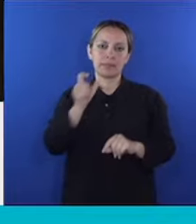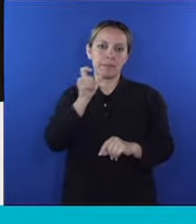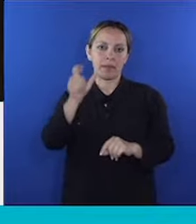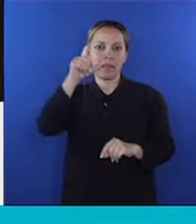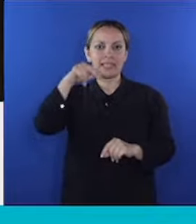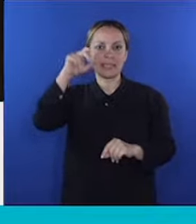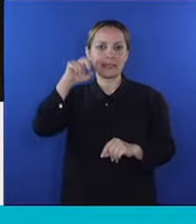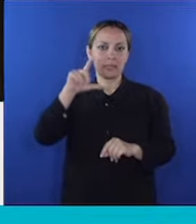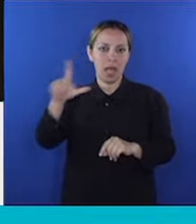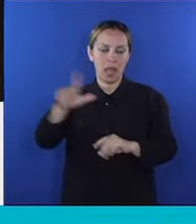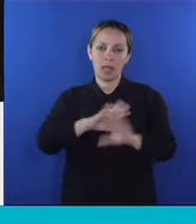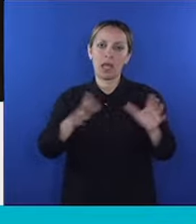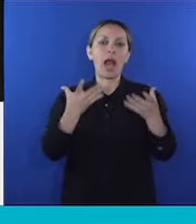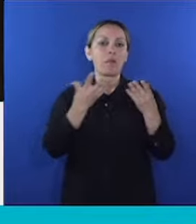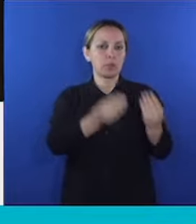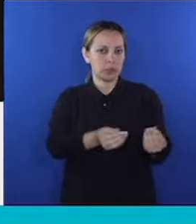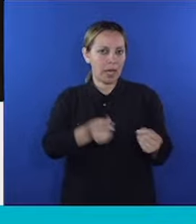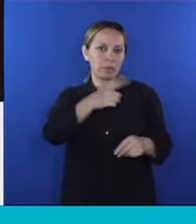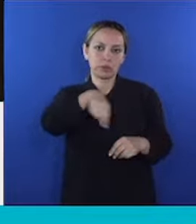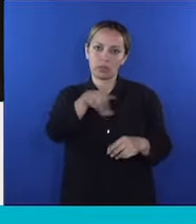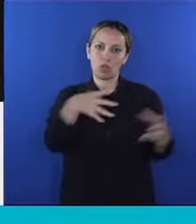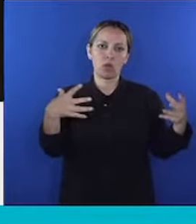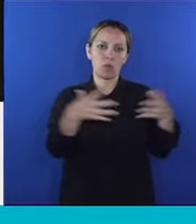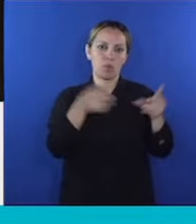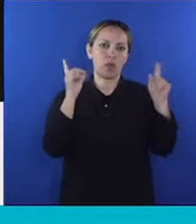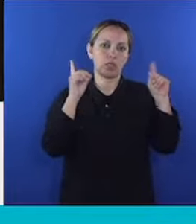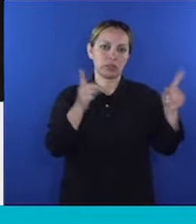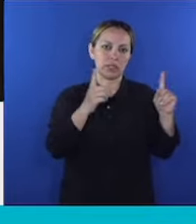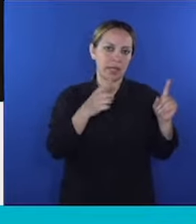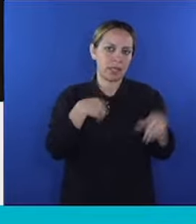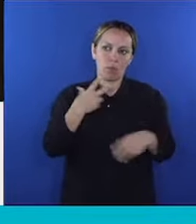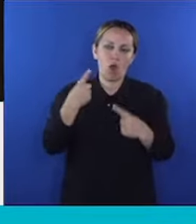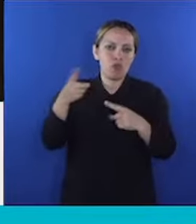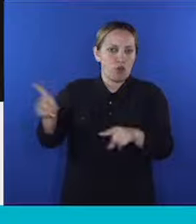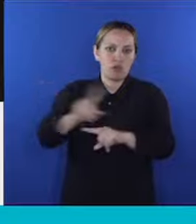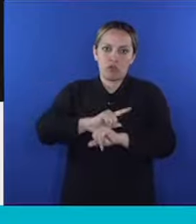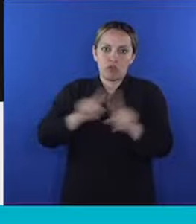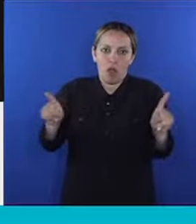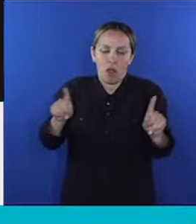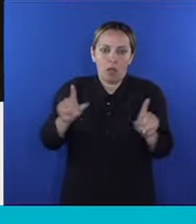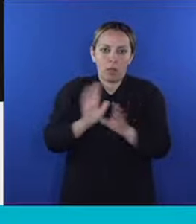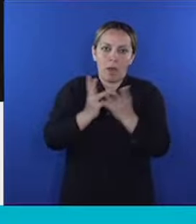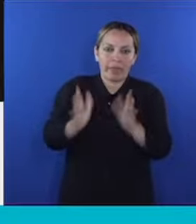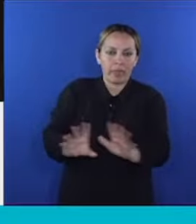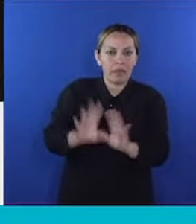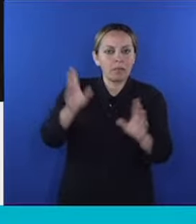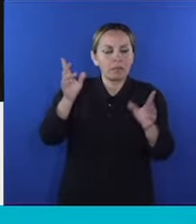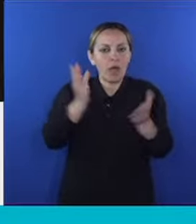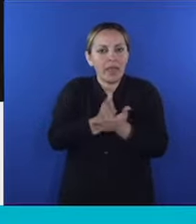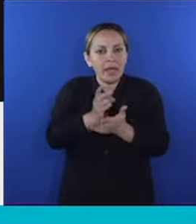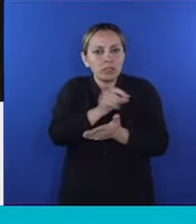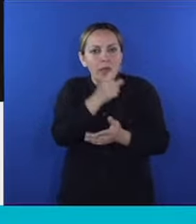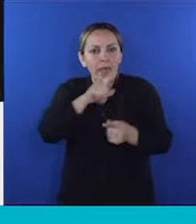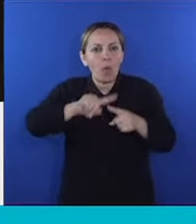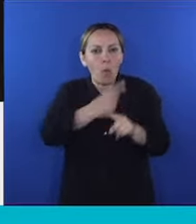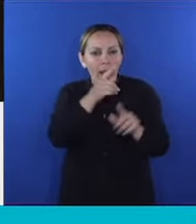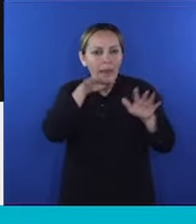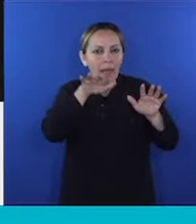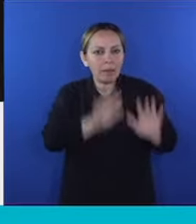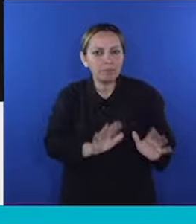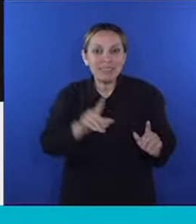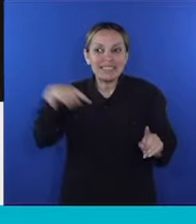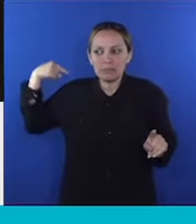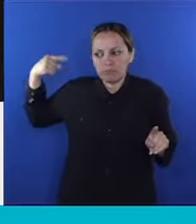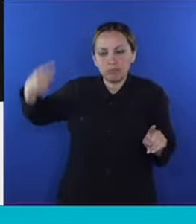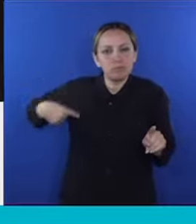todos los movimientos de la comunidad educativa que se oponen a cercenar el derecho de huelga que es una de las formas de protesta de los que han defendido